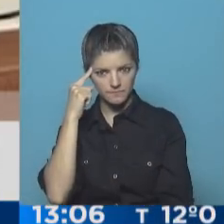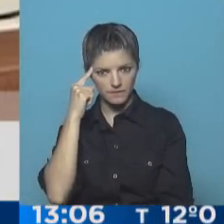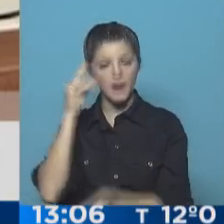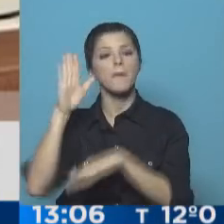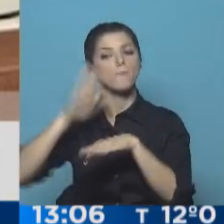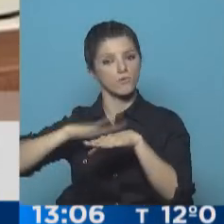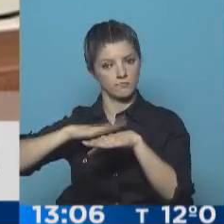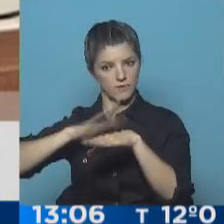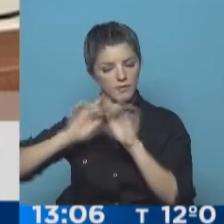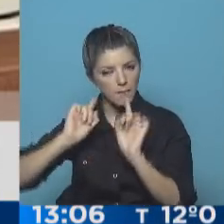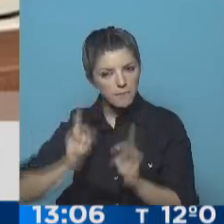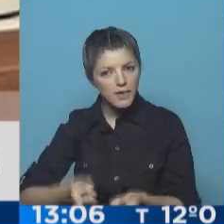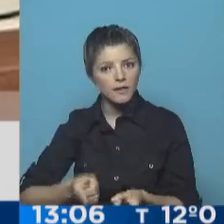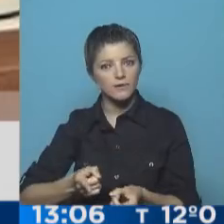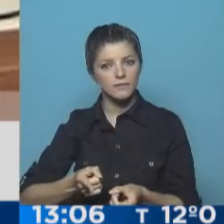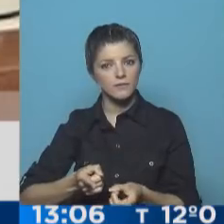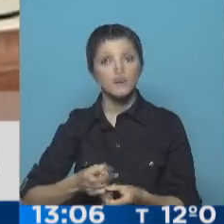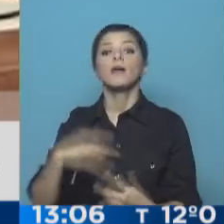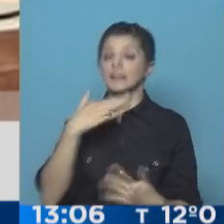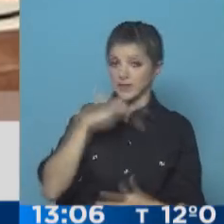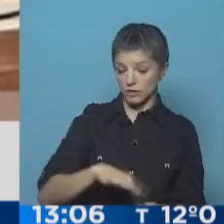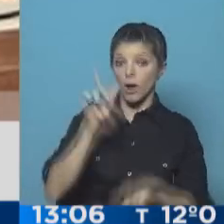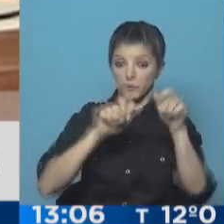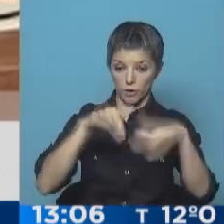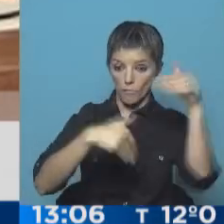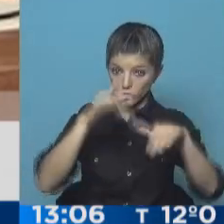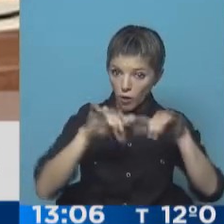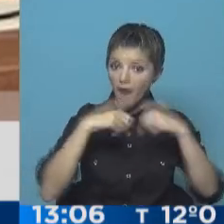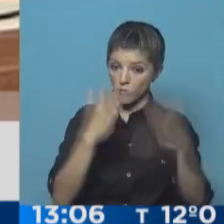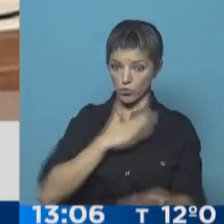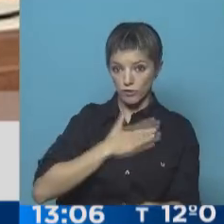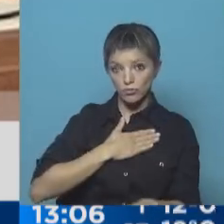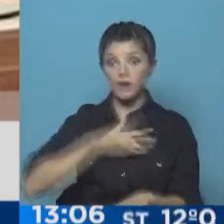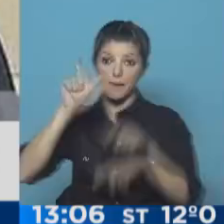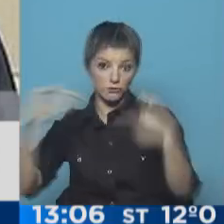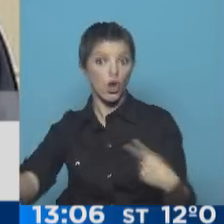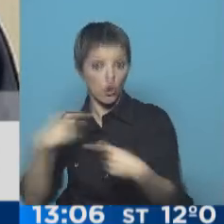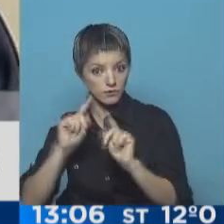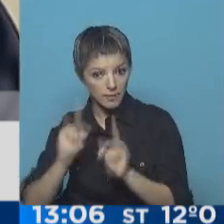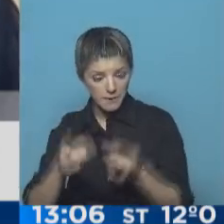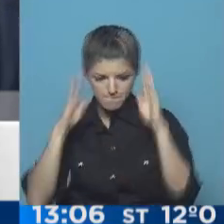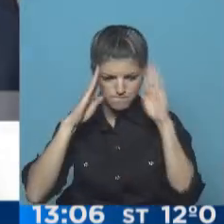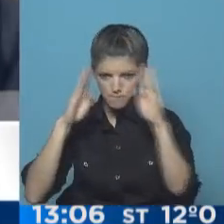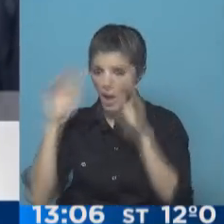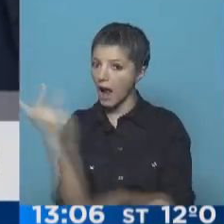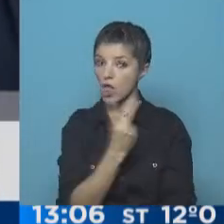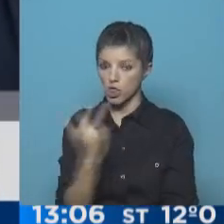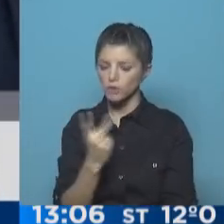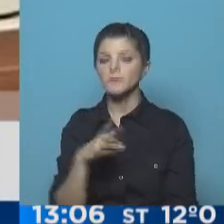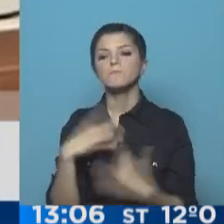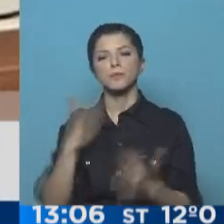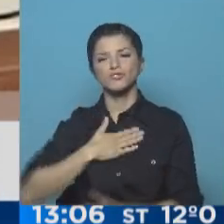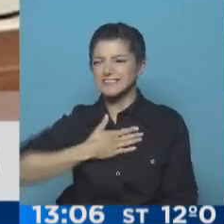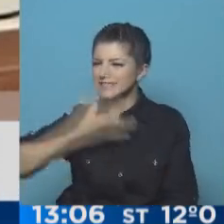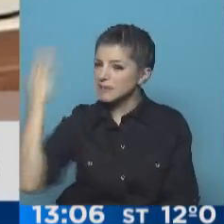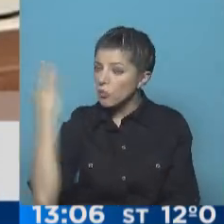responsabilidad interpretando a los que nos votaron y a los que no nos votaron pero convencidos de que estas